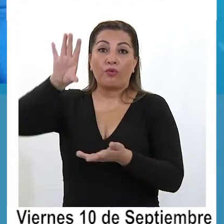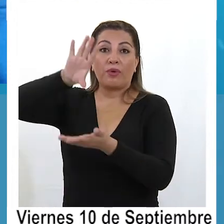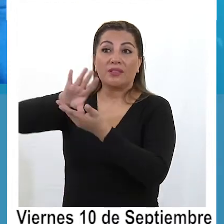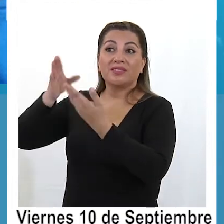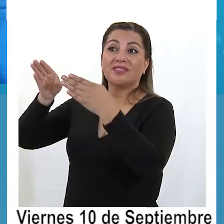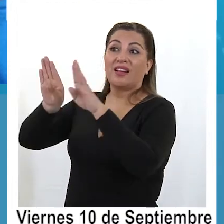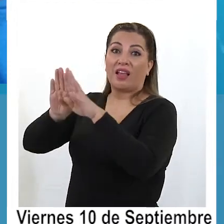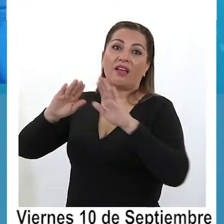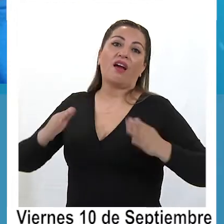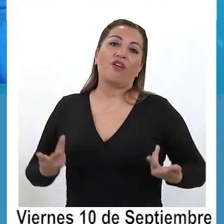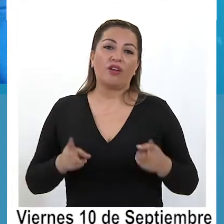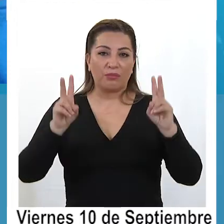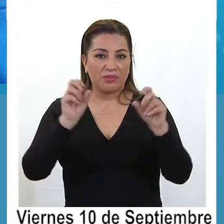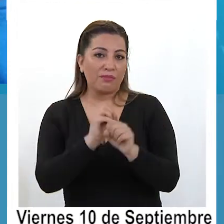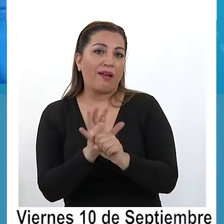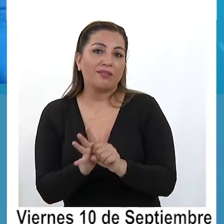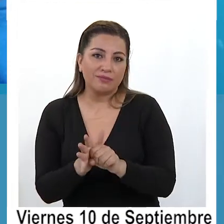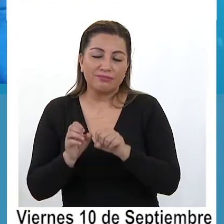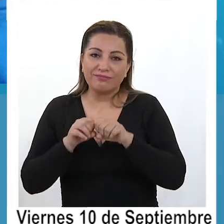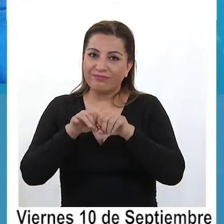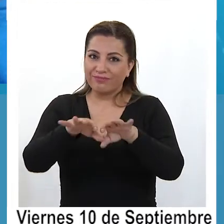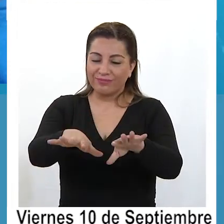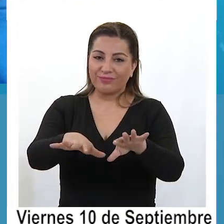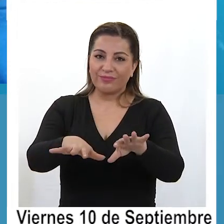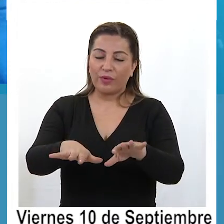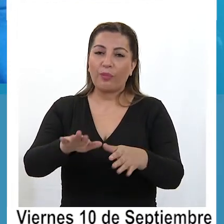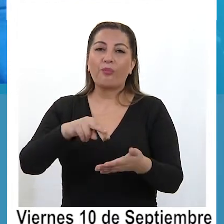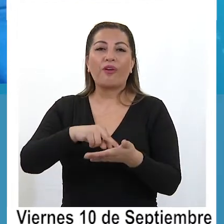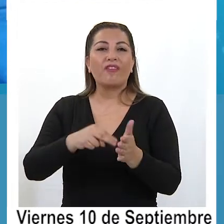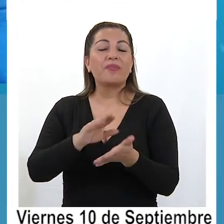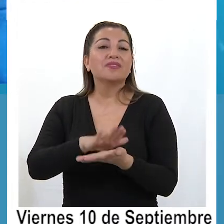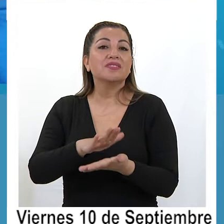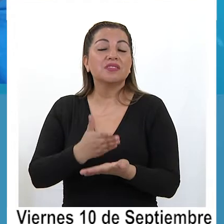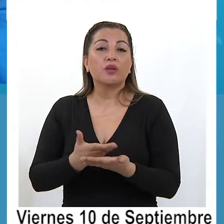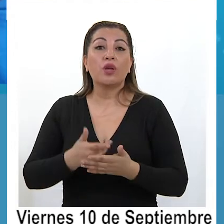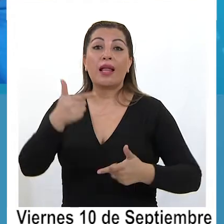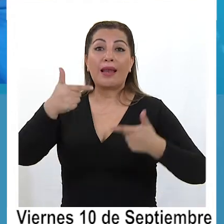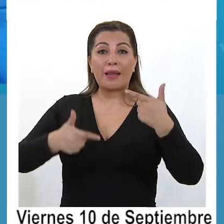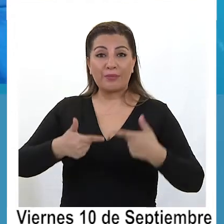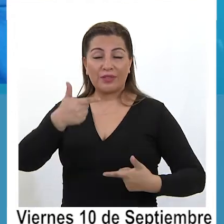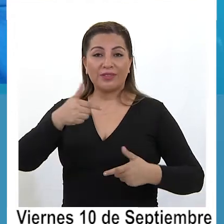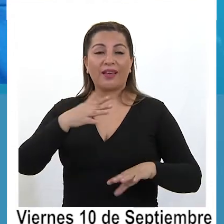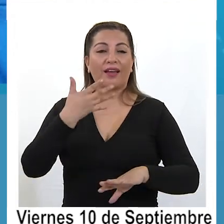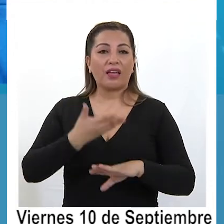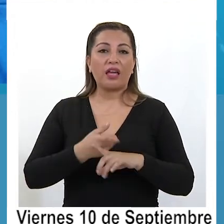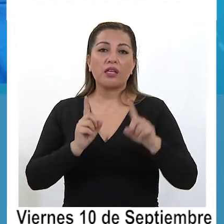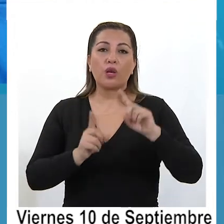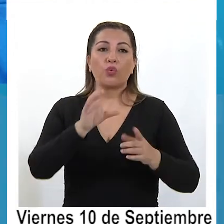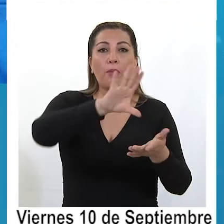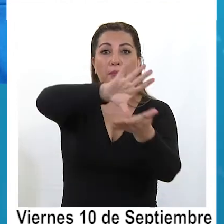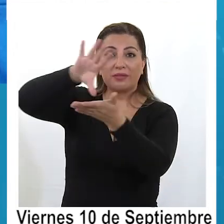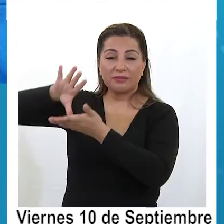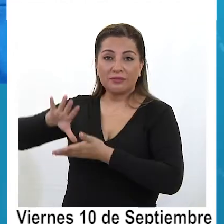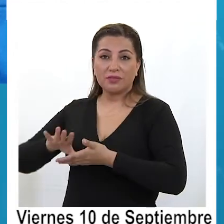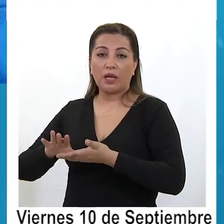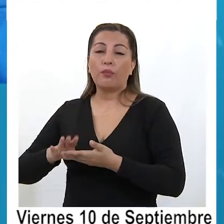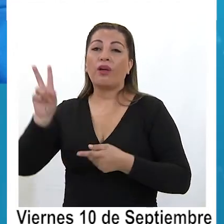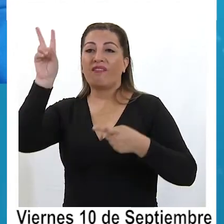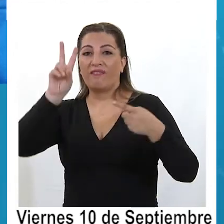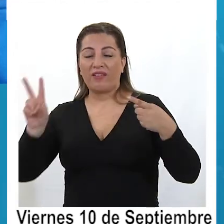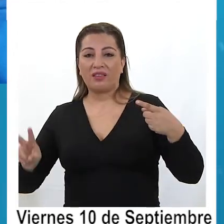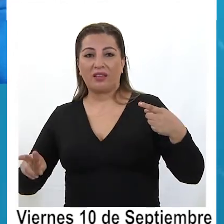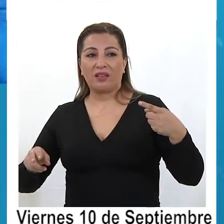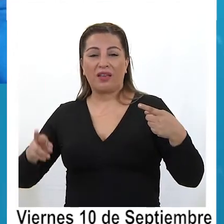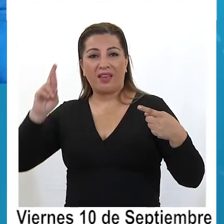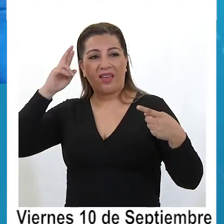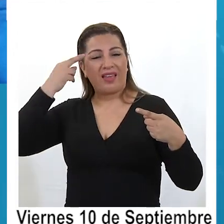hoy por temas de pandemia, ¿no? y temas de salud, las políticas que se han instaurado en ciertos países, sobre todo Venezuela,